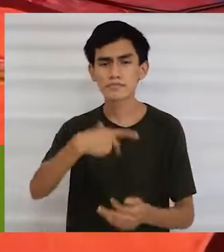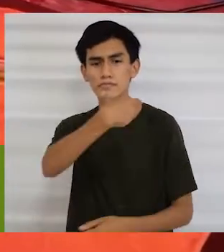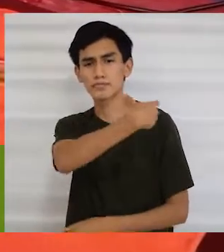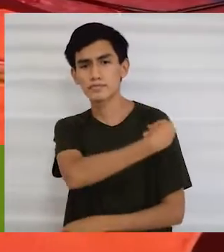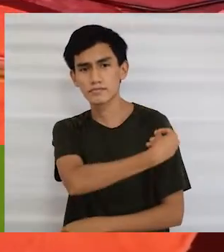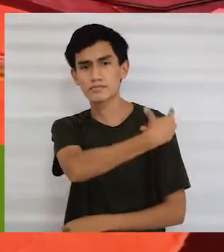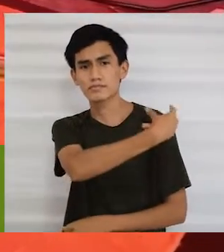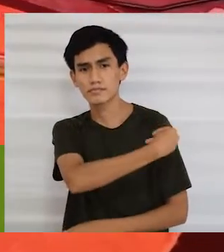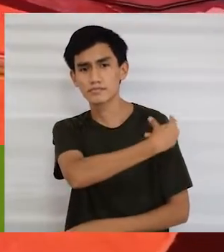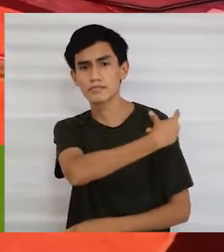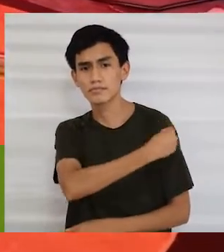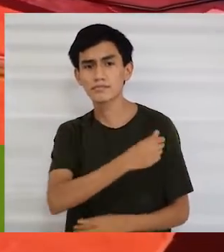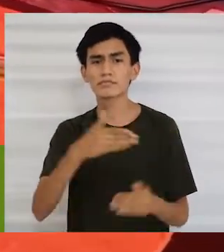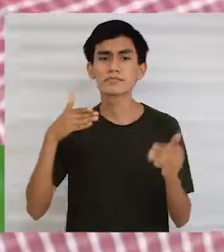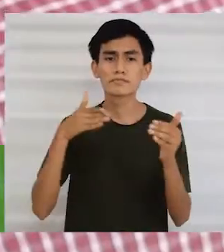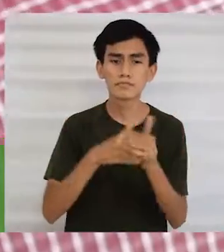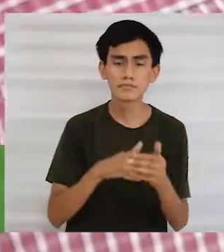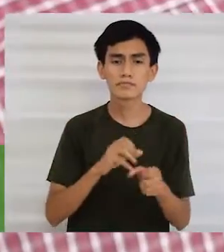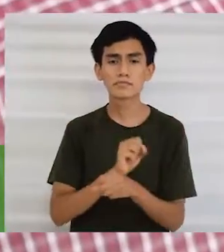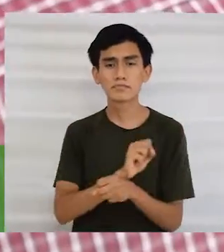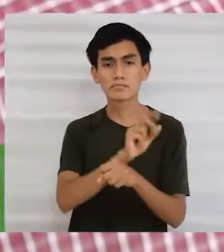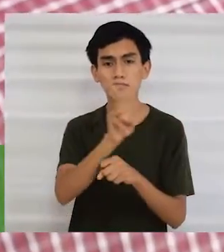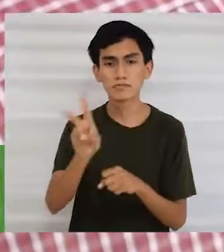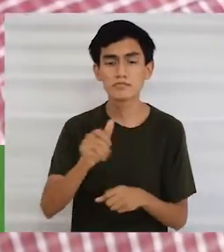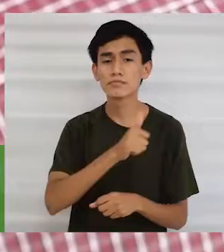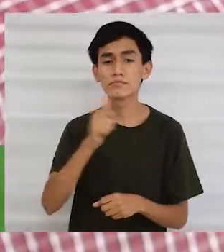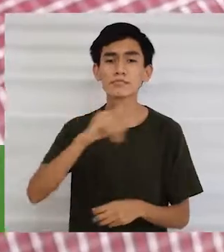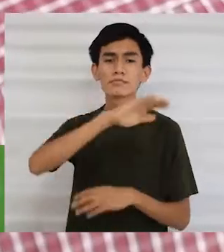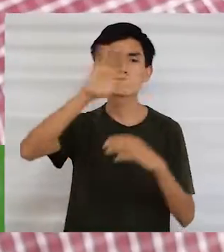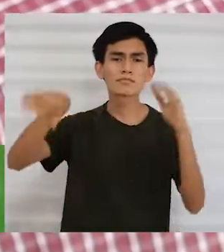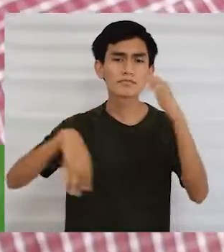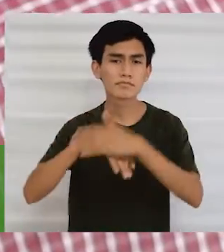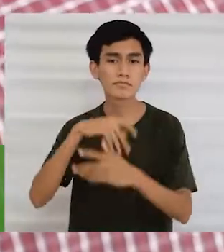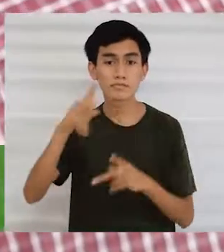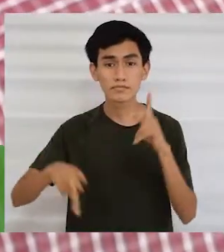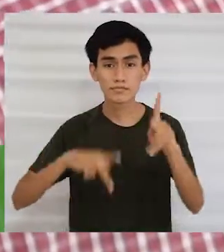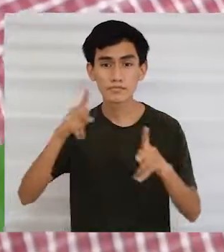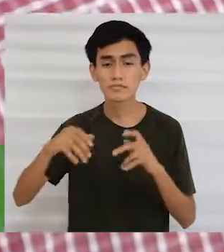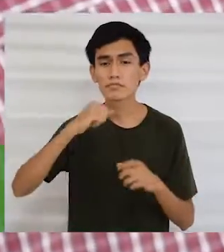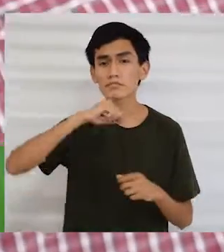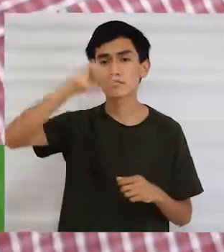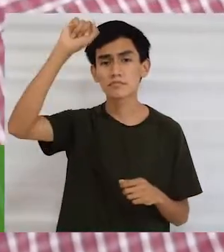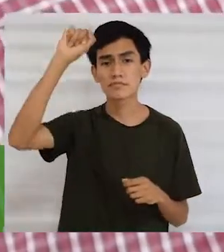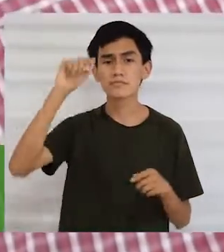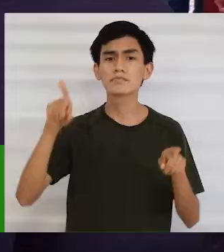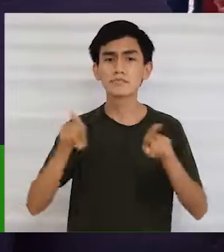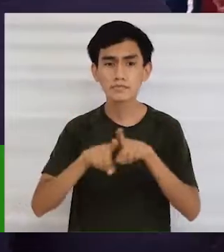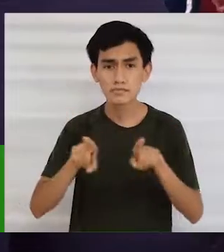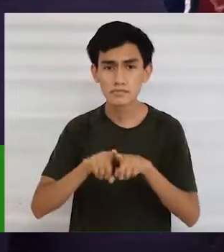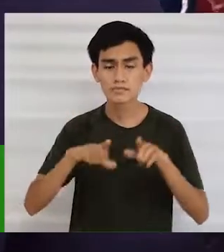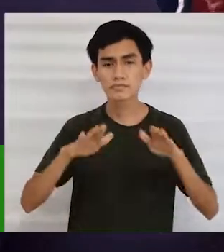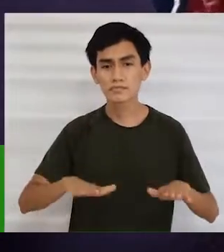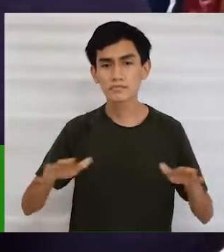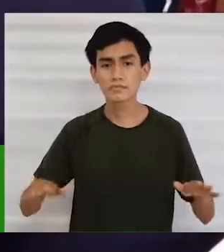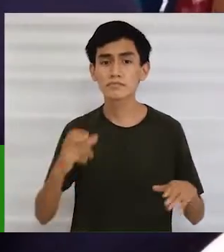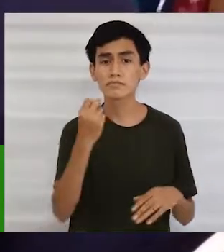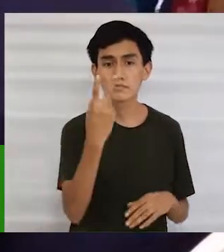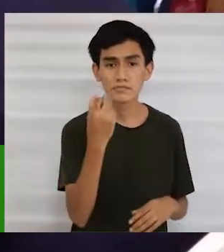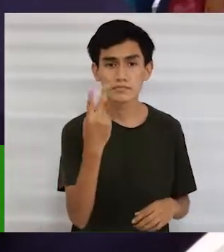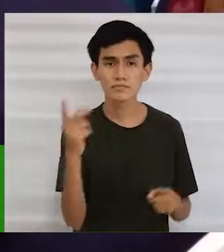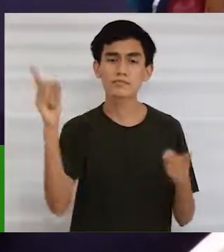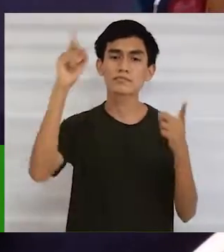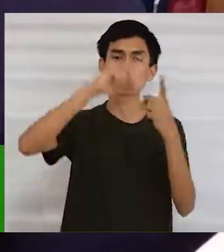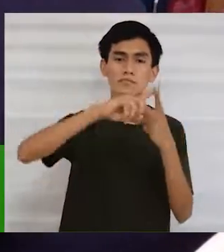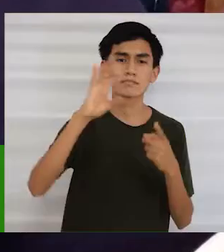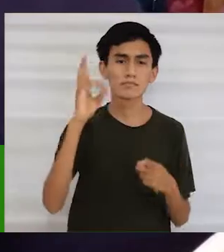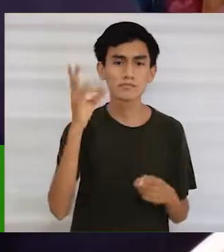la vacuna contra la COVID-19 a todas las personas mayores, así como a niños entre 12 y 17 años.